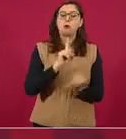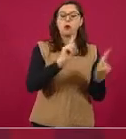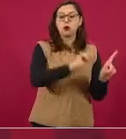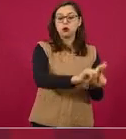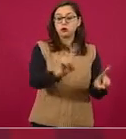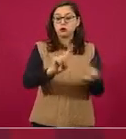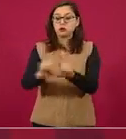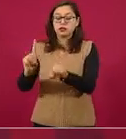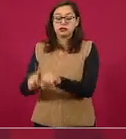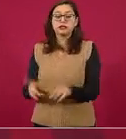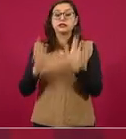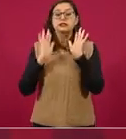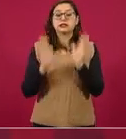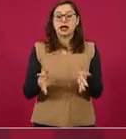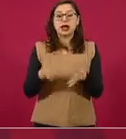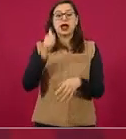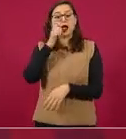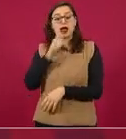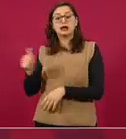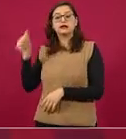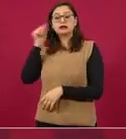publicaron, creo que ayer,